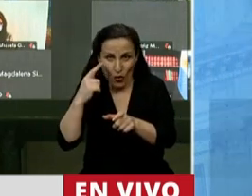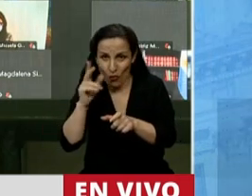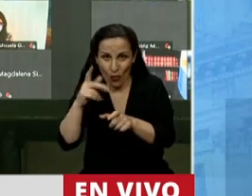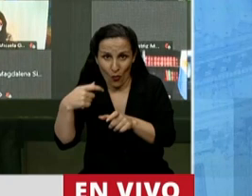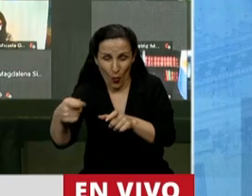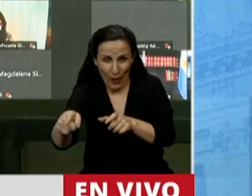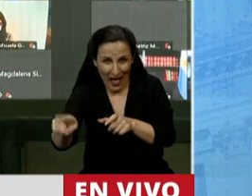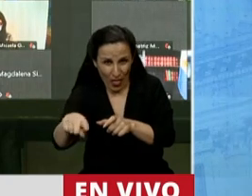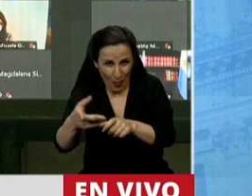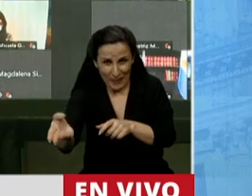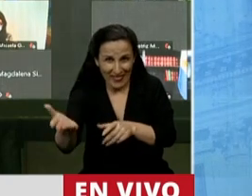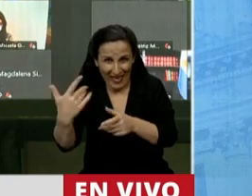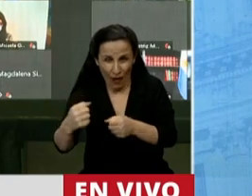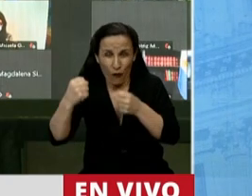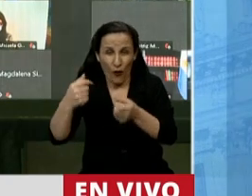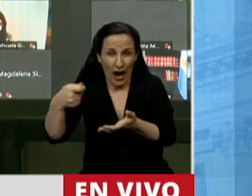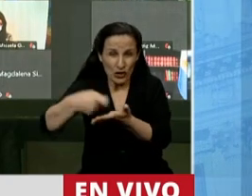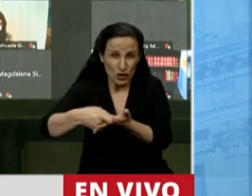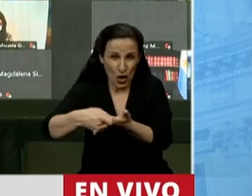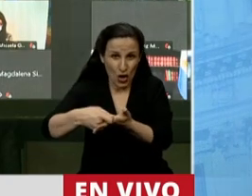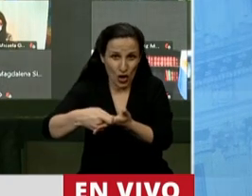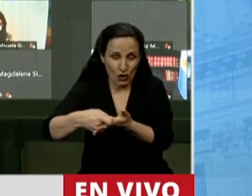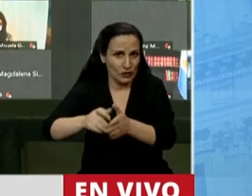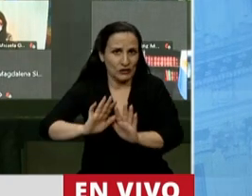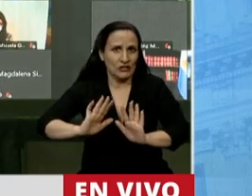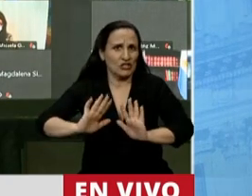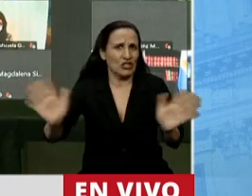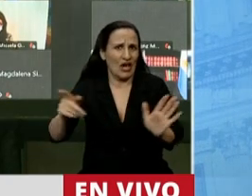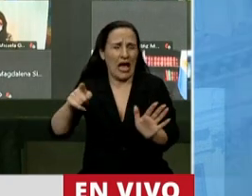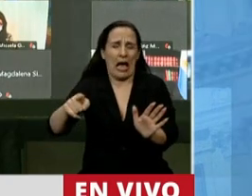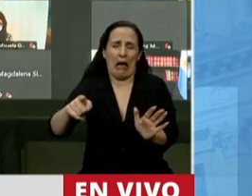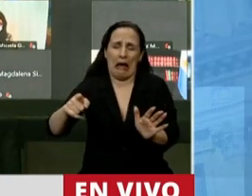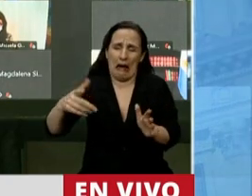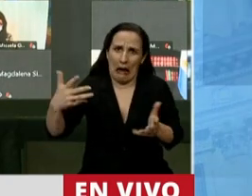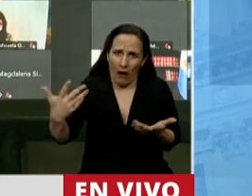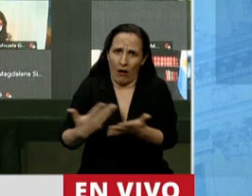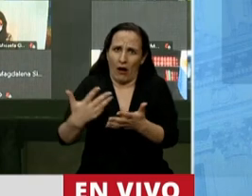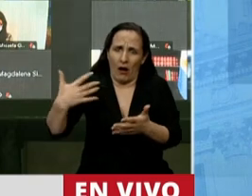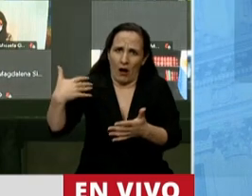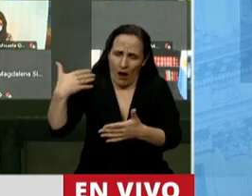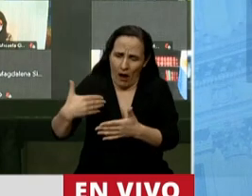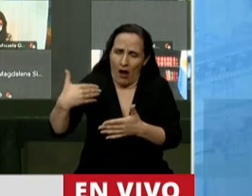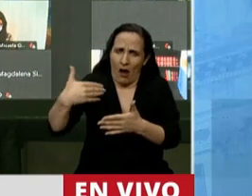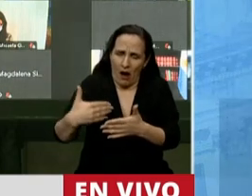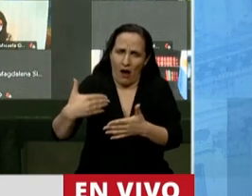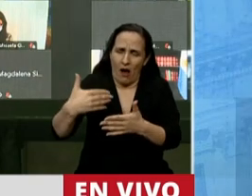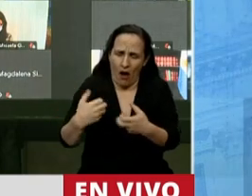este país? Ya demasiado esfuerzo hacen y vienen haciendo desde hace